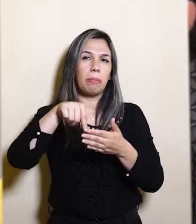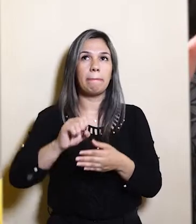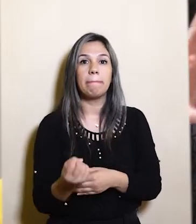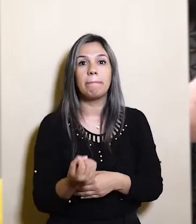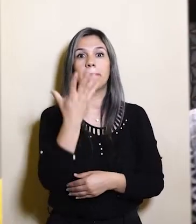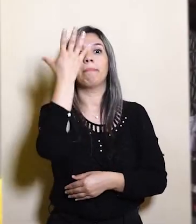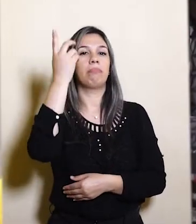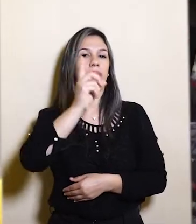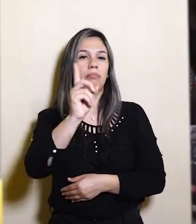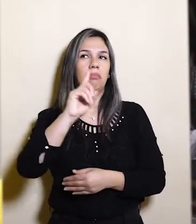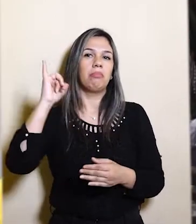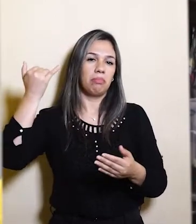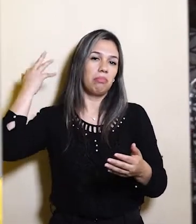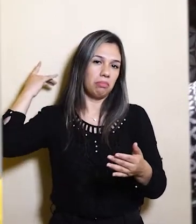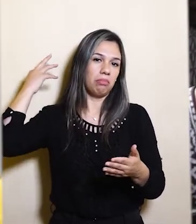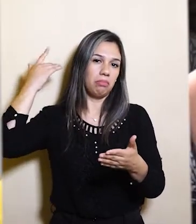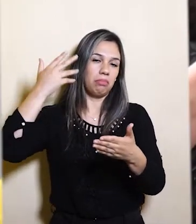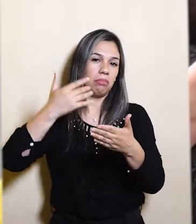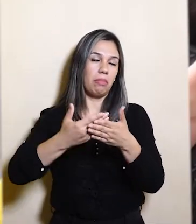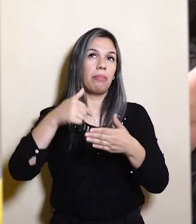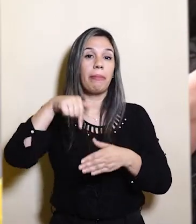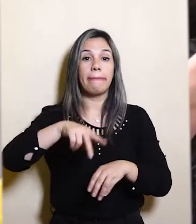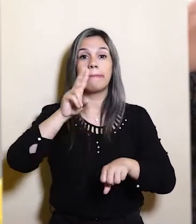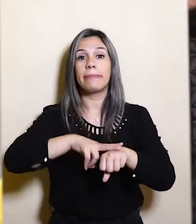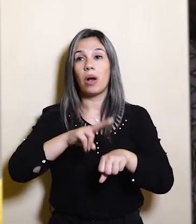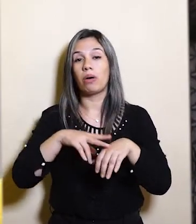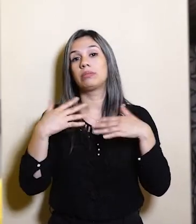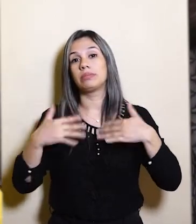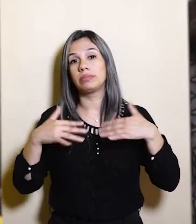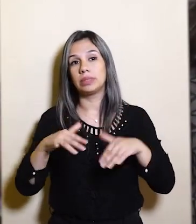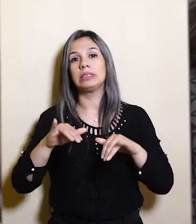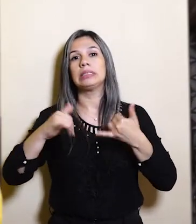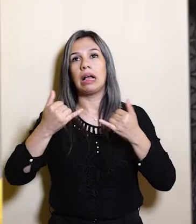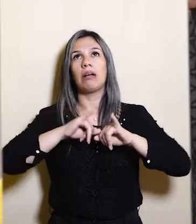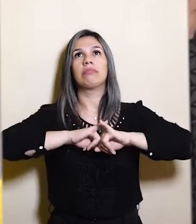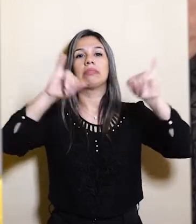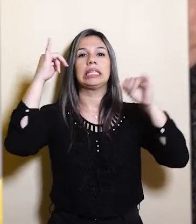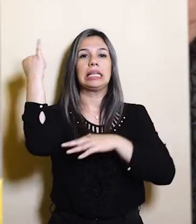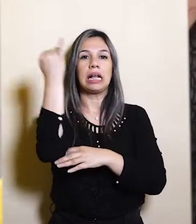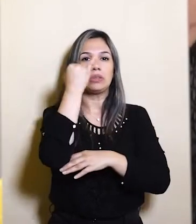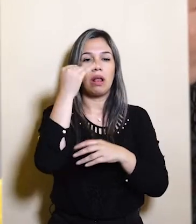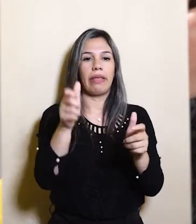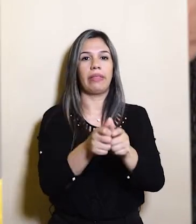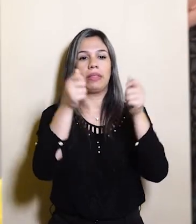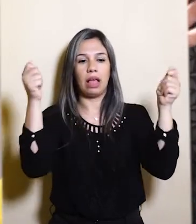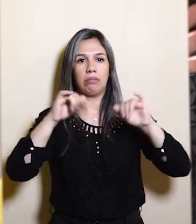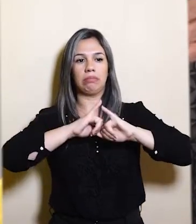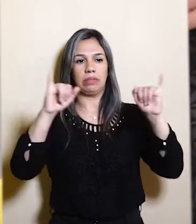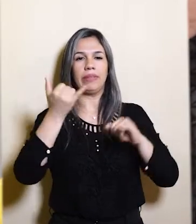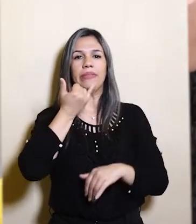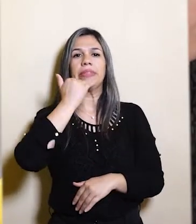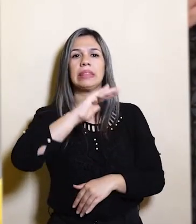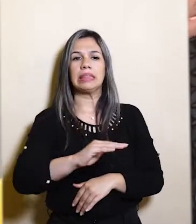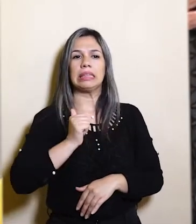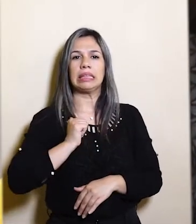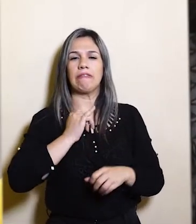acumulando. Paraguay ha sido lamentablemente sujeto de titulares internacionales cuando se conoce una niña que fue violada y